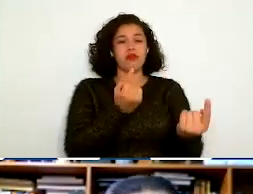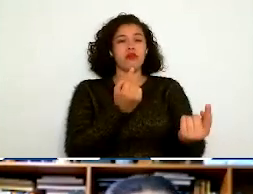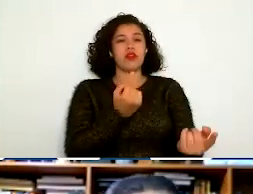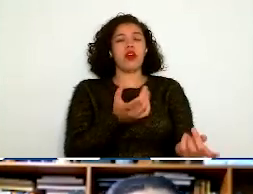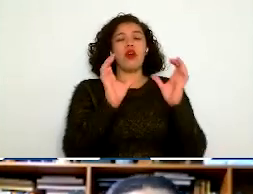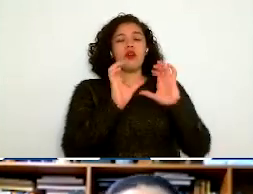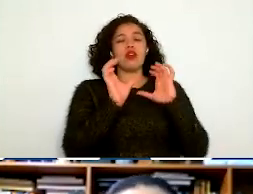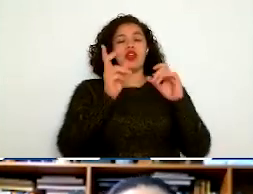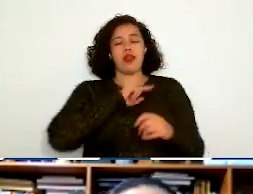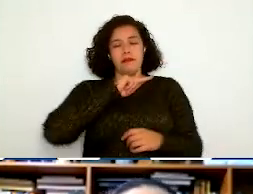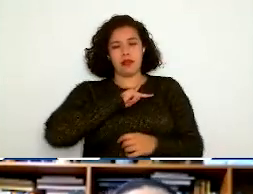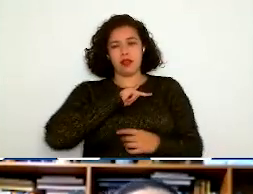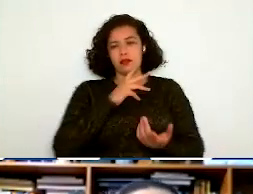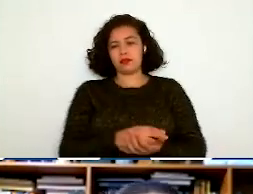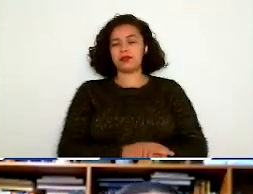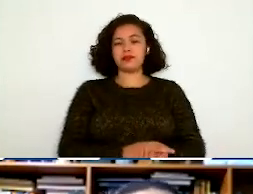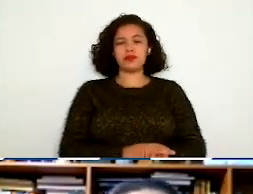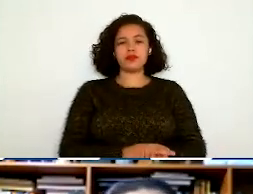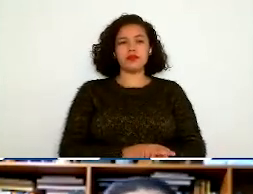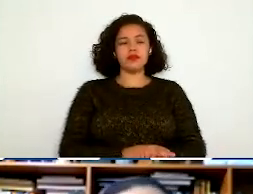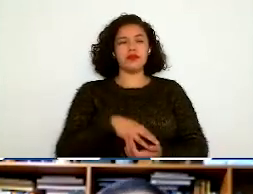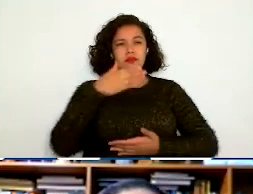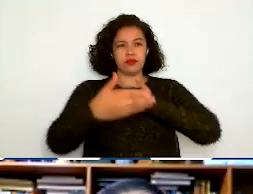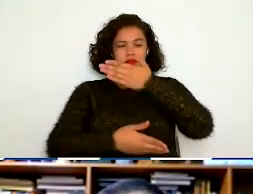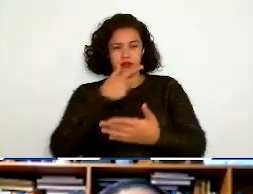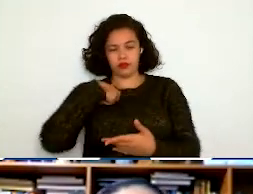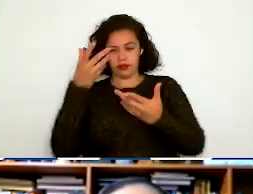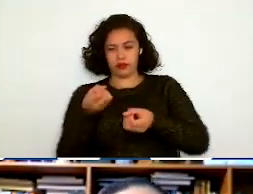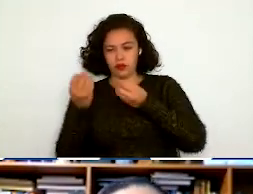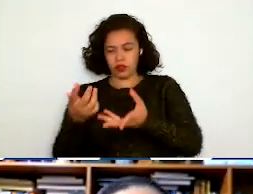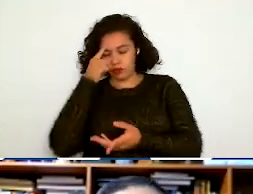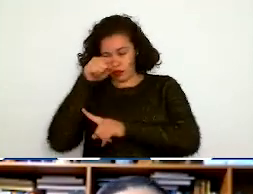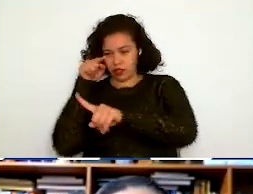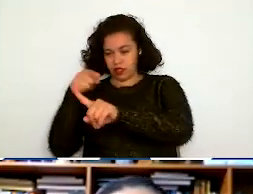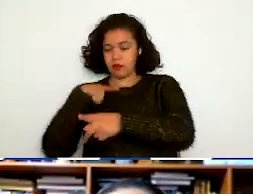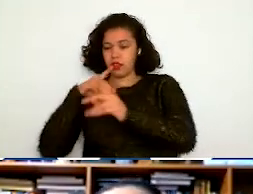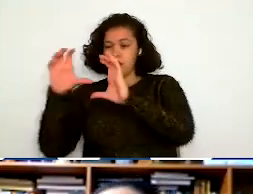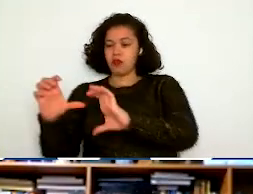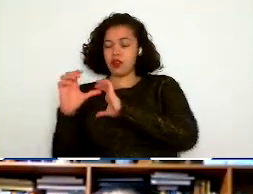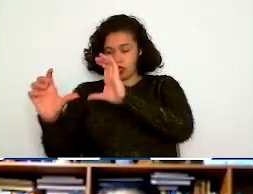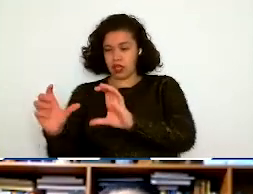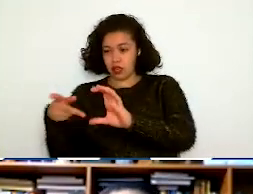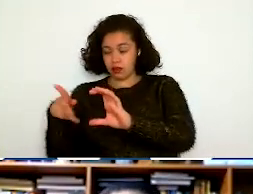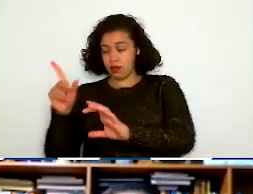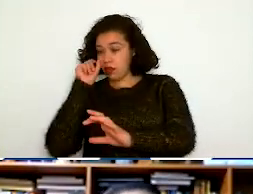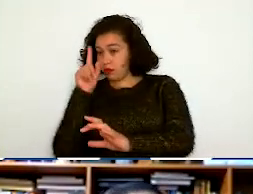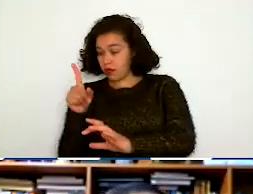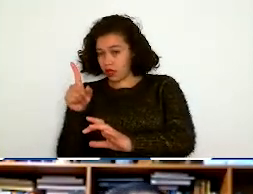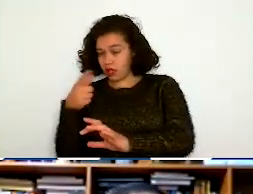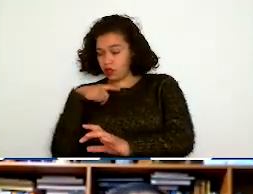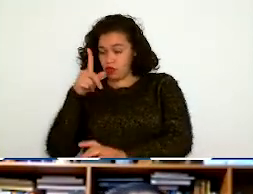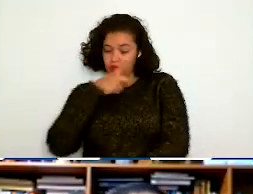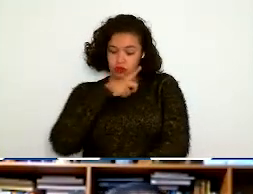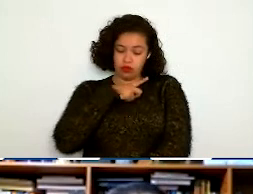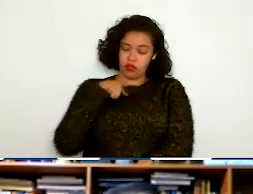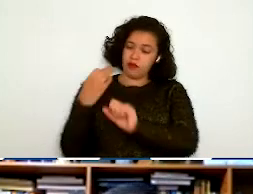responsabilidad social éticamente es que el servicio que otorgue va con la intención de cuidar a esa persona, pero al mismo tiempo me estoy cuidando